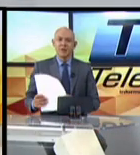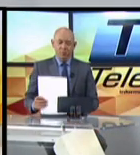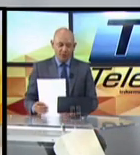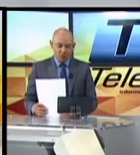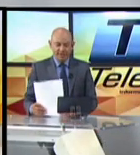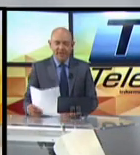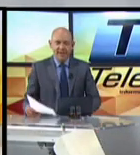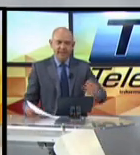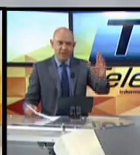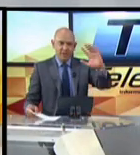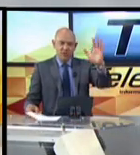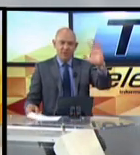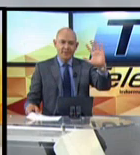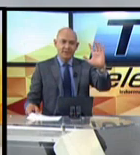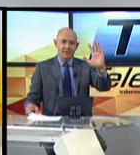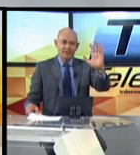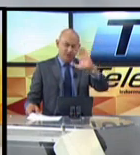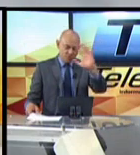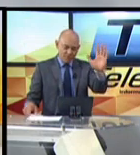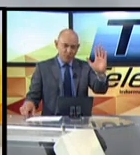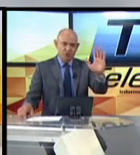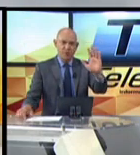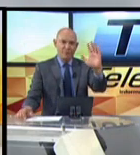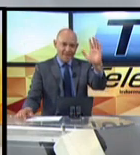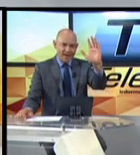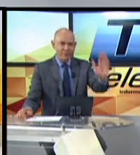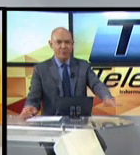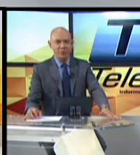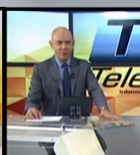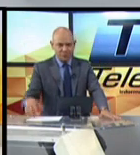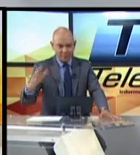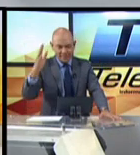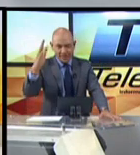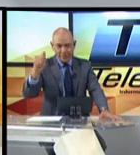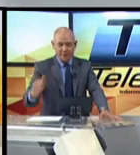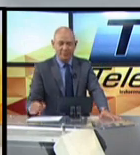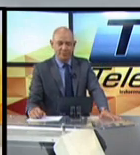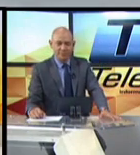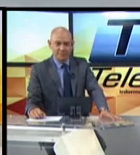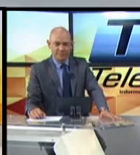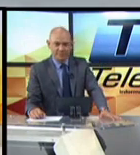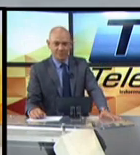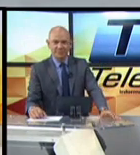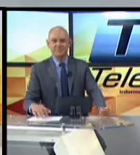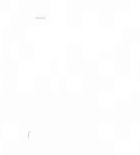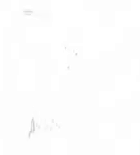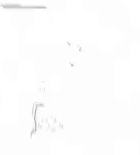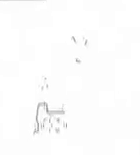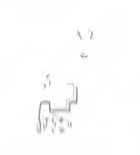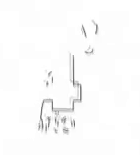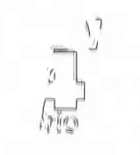buena noche bueno muchas karina estimados televidentes nos vemos mañana primero de los pásenla bien